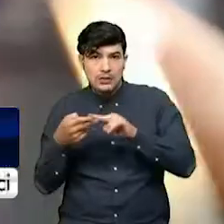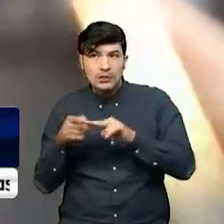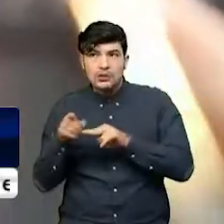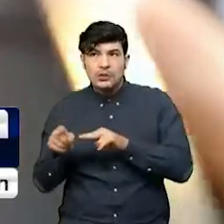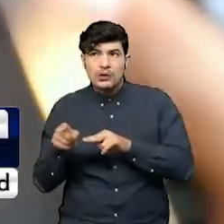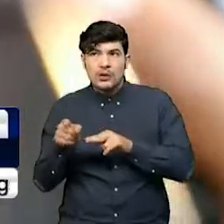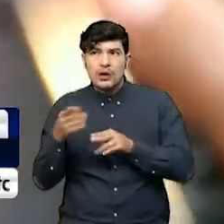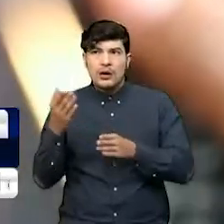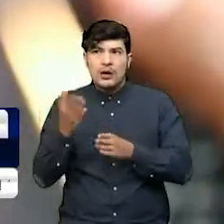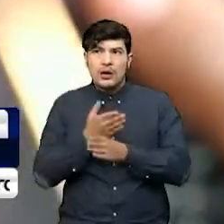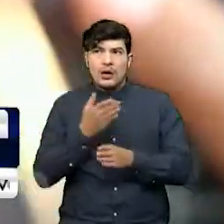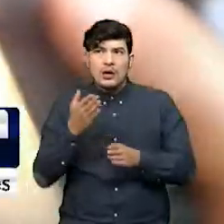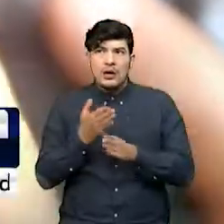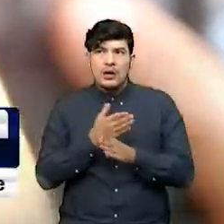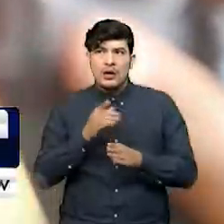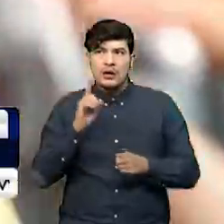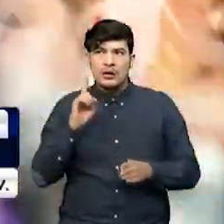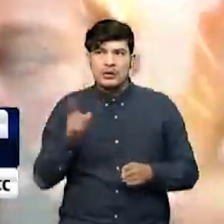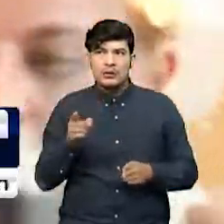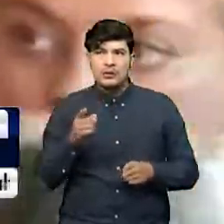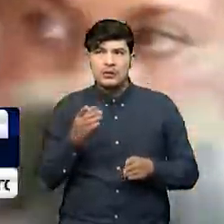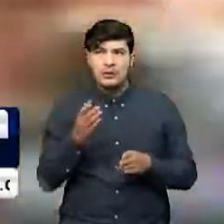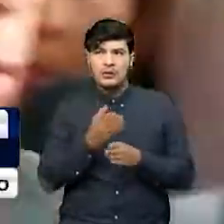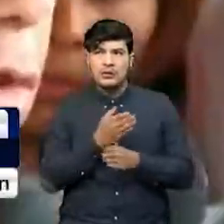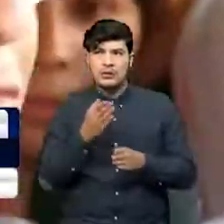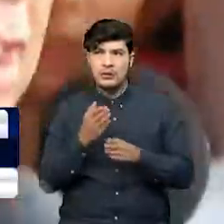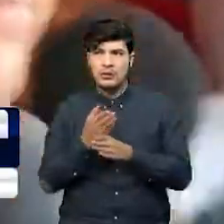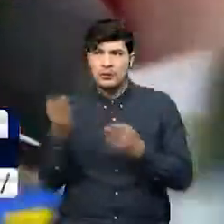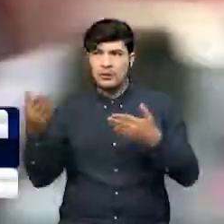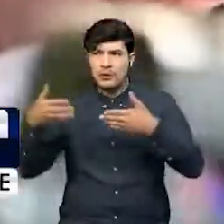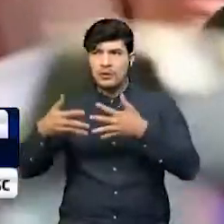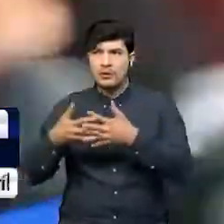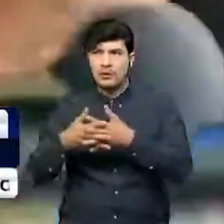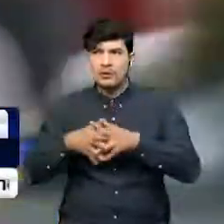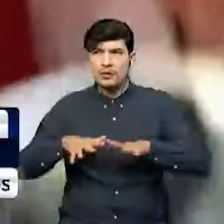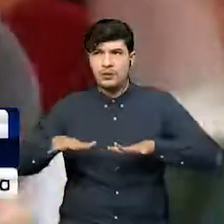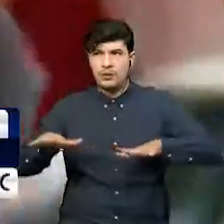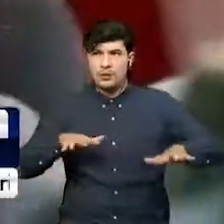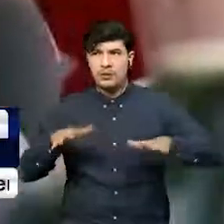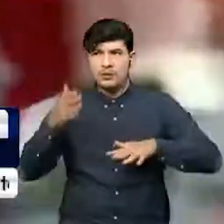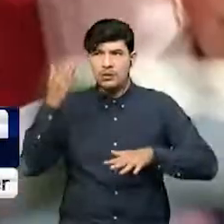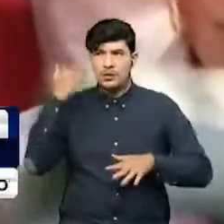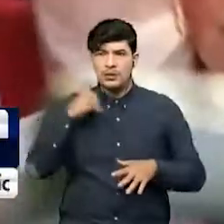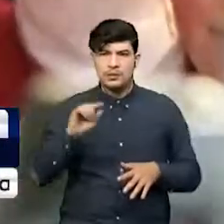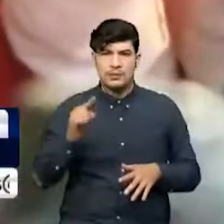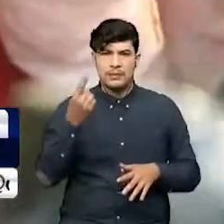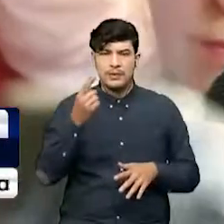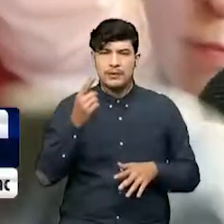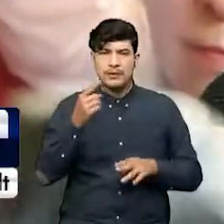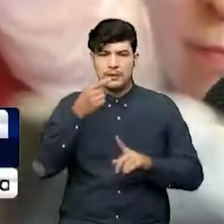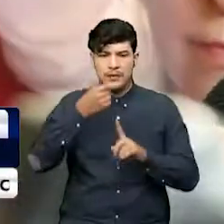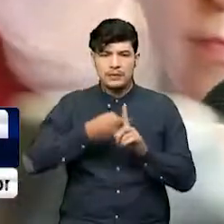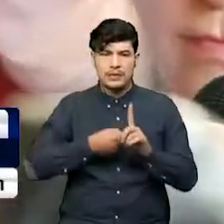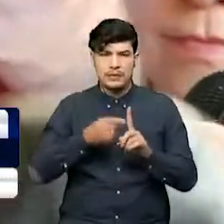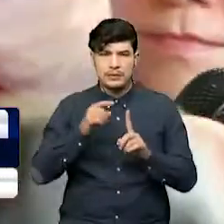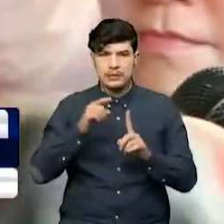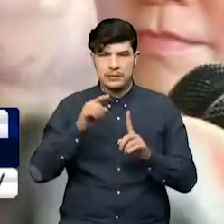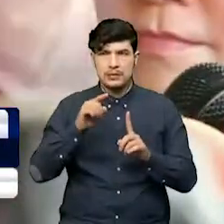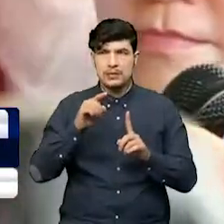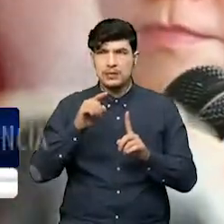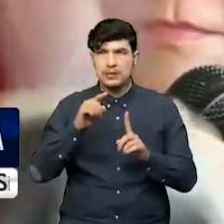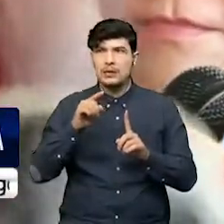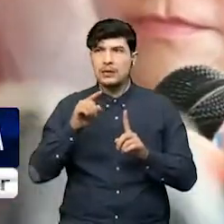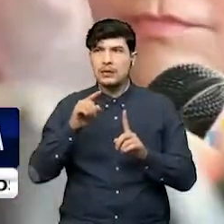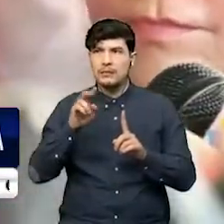problema de integridad tal vez combinado con un asunto sísmico que se proyectó el día primero de este mes en las inmediaciones que